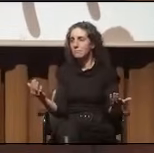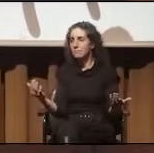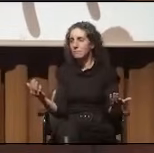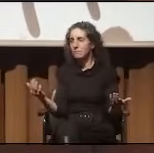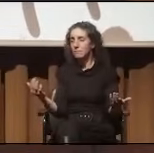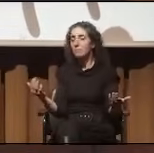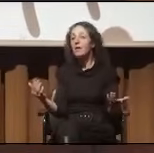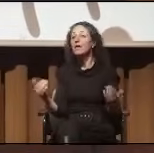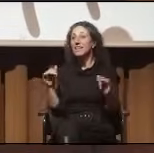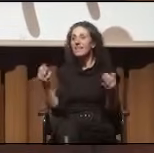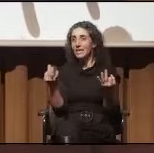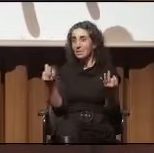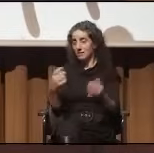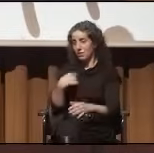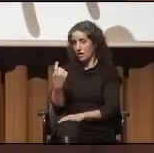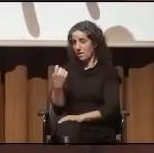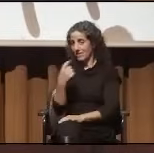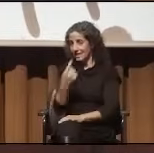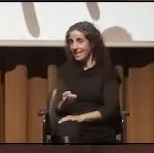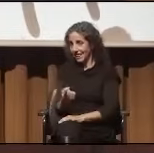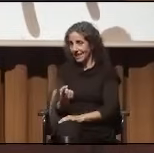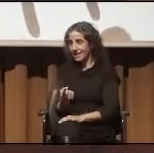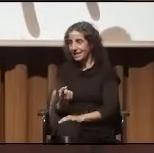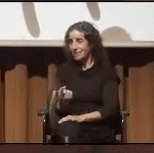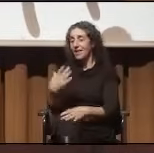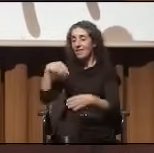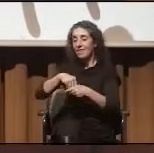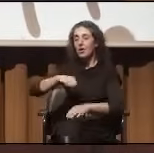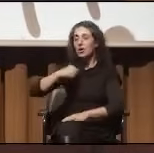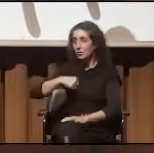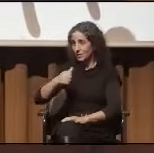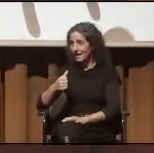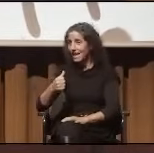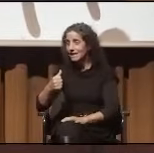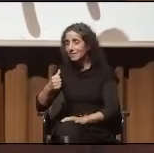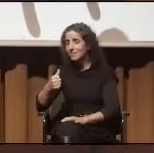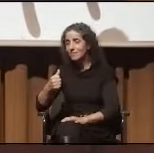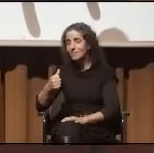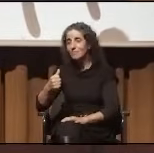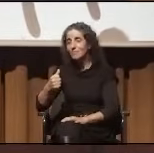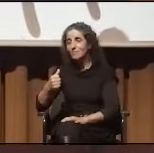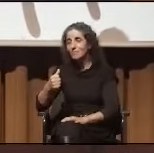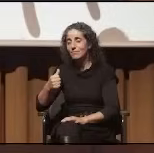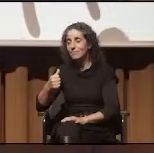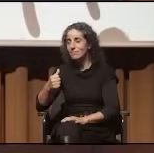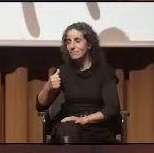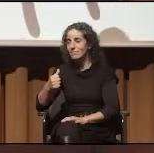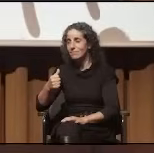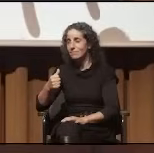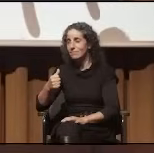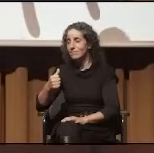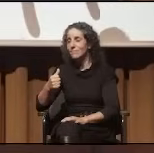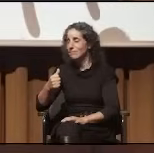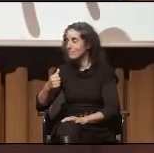ridículo. Porque tengo que decir que el modelo cientifista que tenemos en los hospitales, tengo aquí algunos amigos que entienden muy bien eso, está